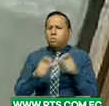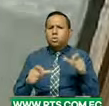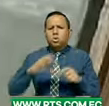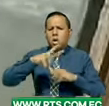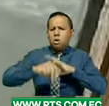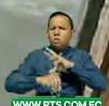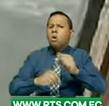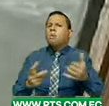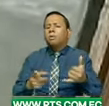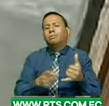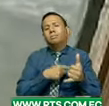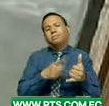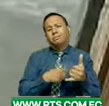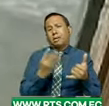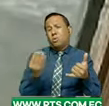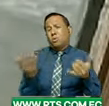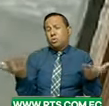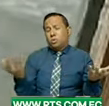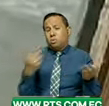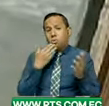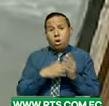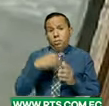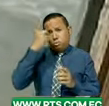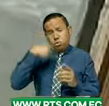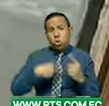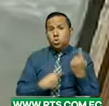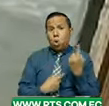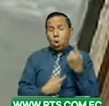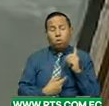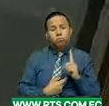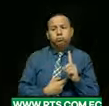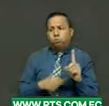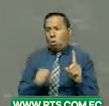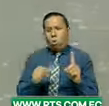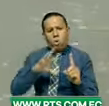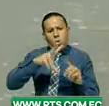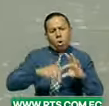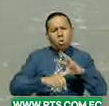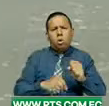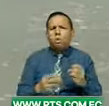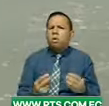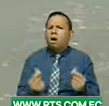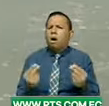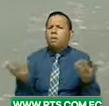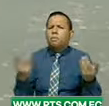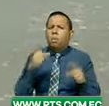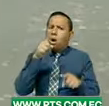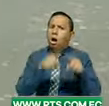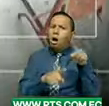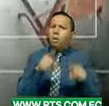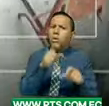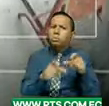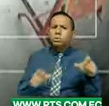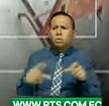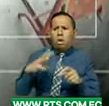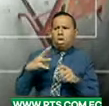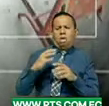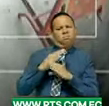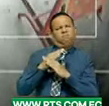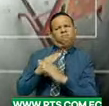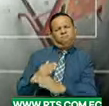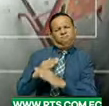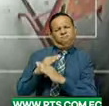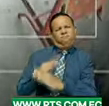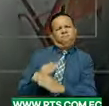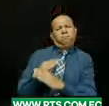llevan. Si usted pasa por aquí, pasa solo, pasa, le van robando. En algunos hechos delictivos, las víctimas se han enfrentado a los antisociales arriesgando